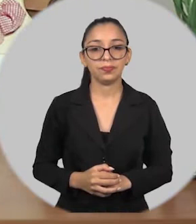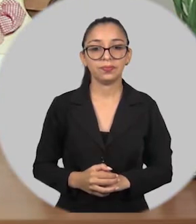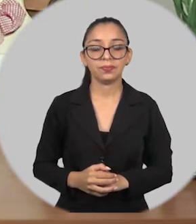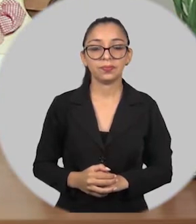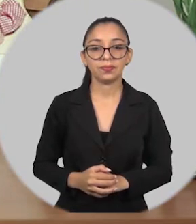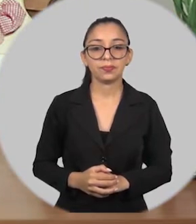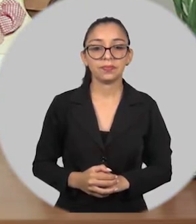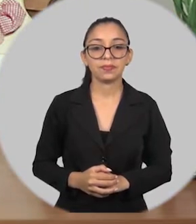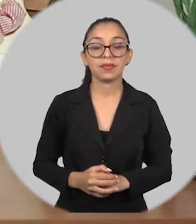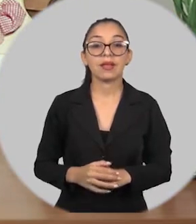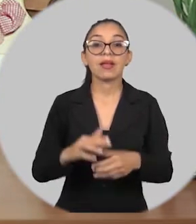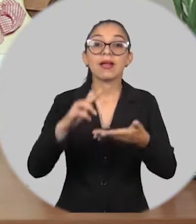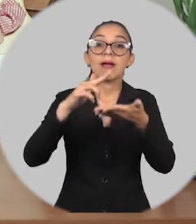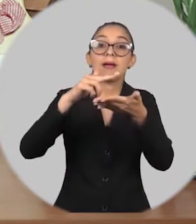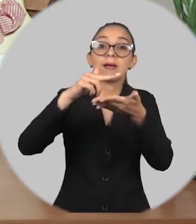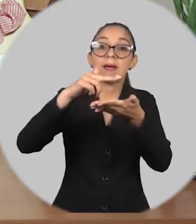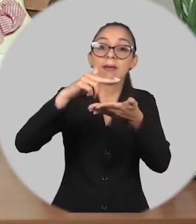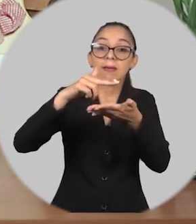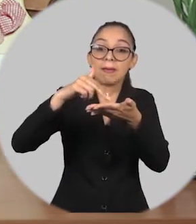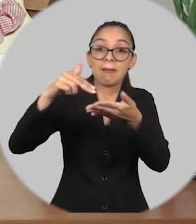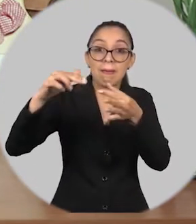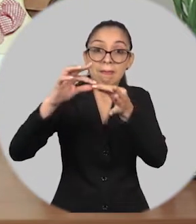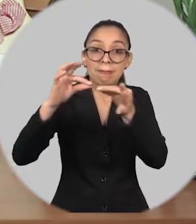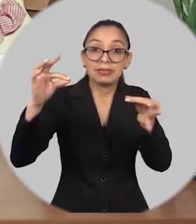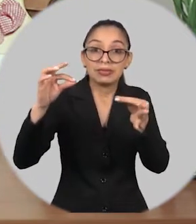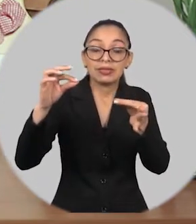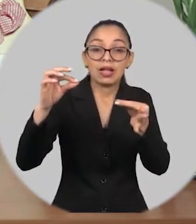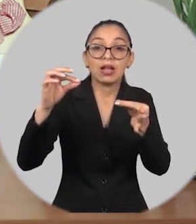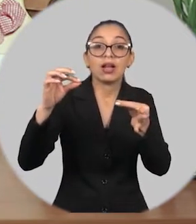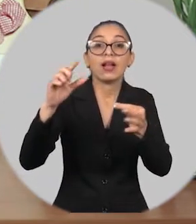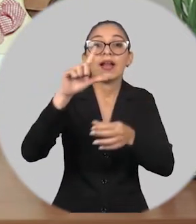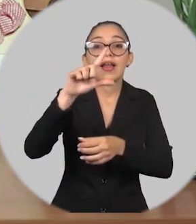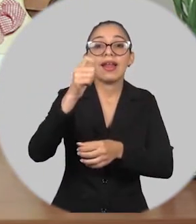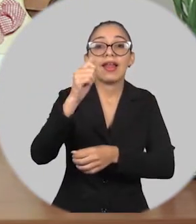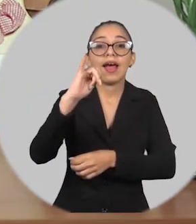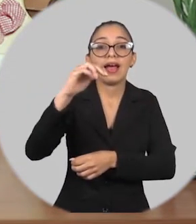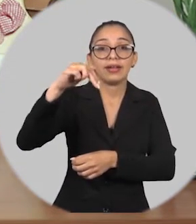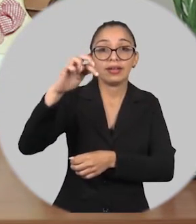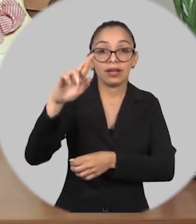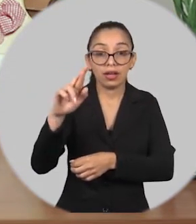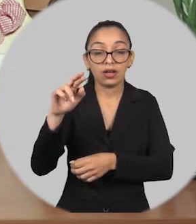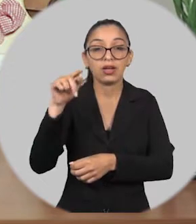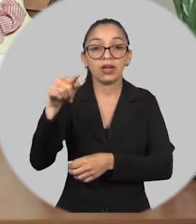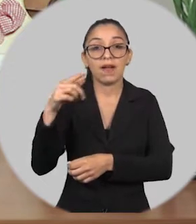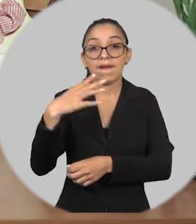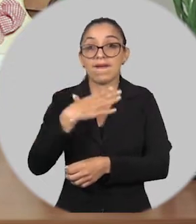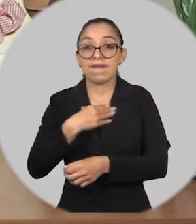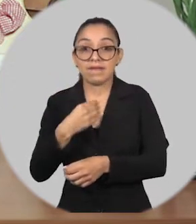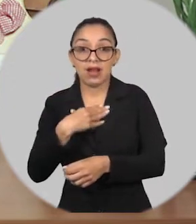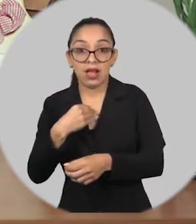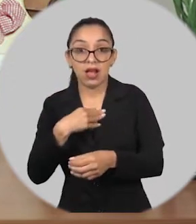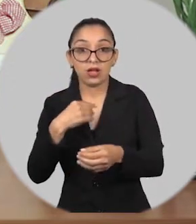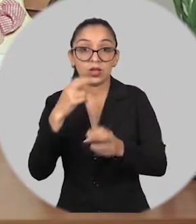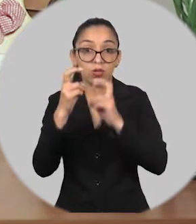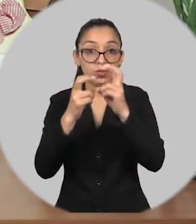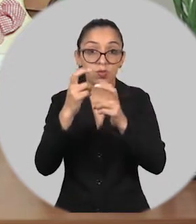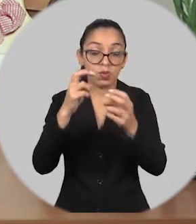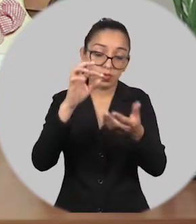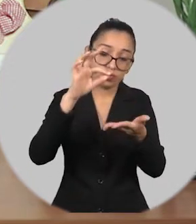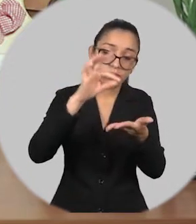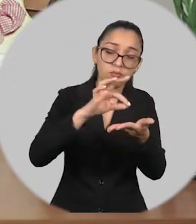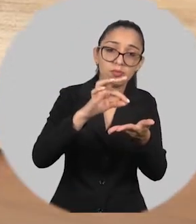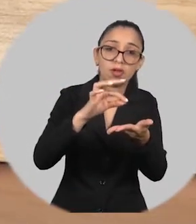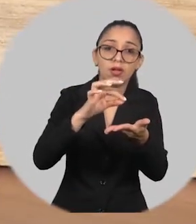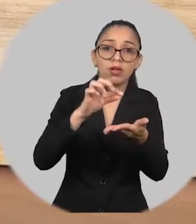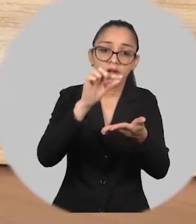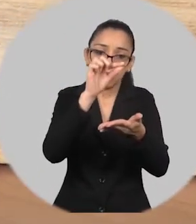Con un pincel redondo o con un pincel liner, cargamos con la acrílica blanca y hacemos unas